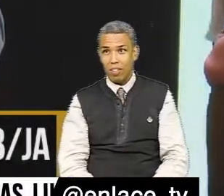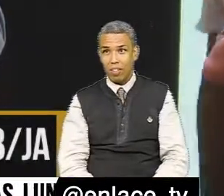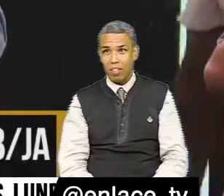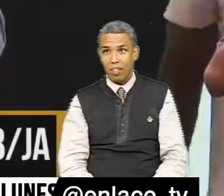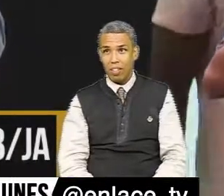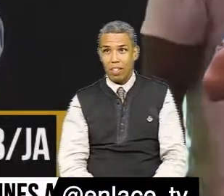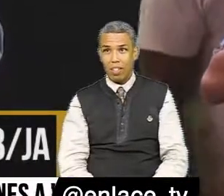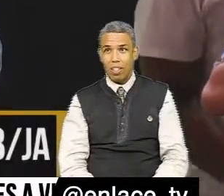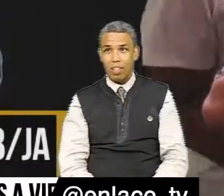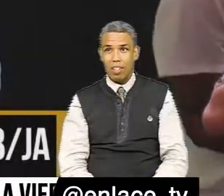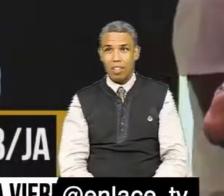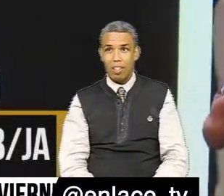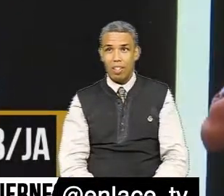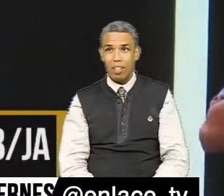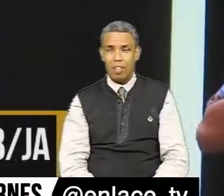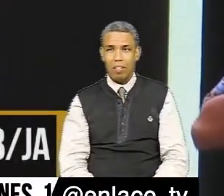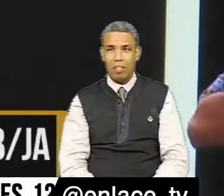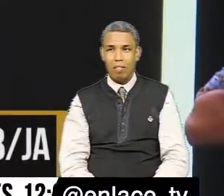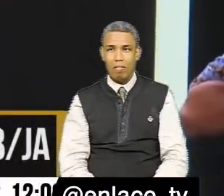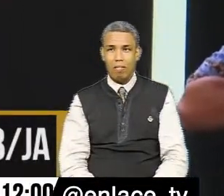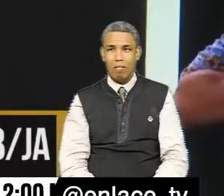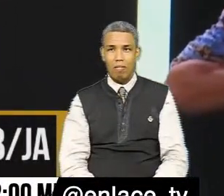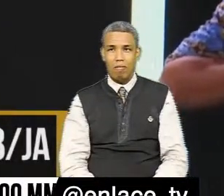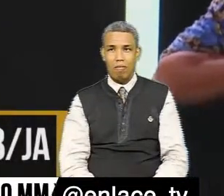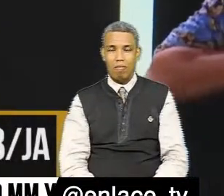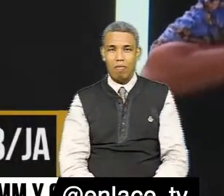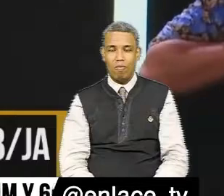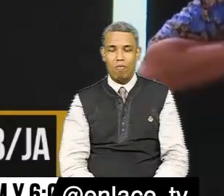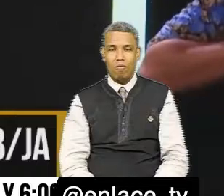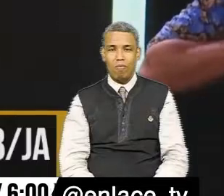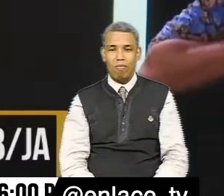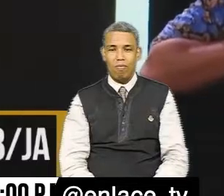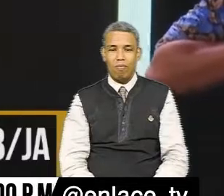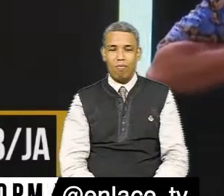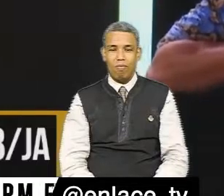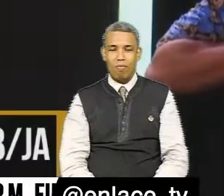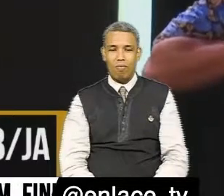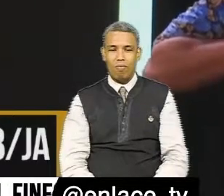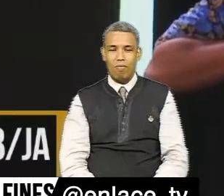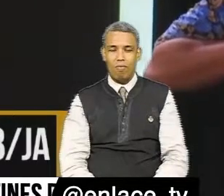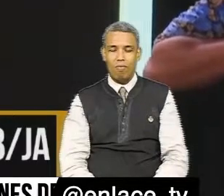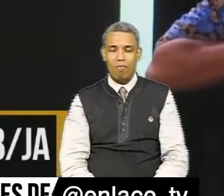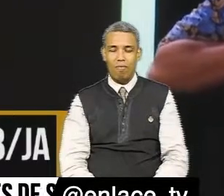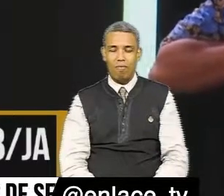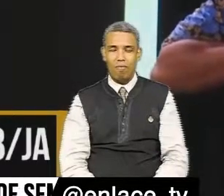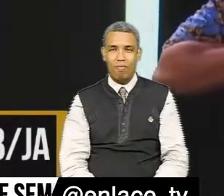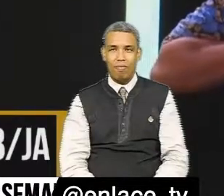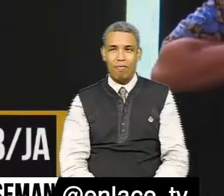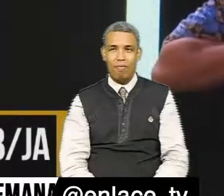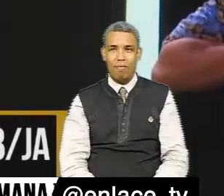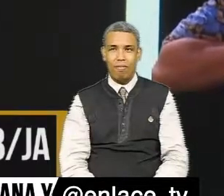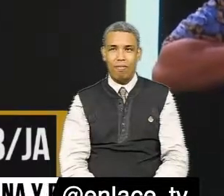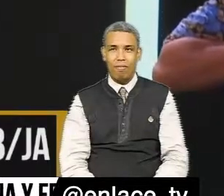fernando que están cayendo más no tanto en el que está lloviznando en